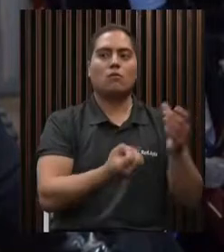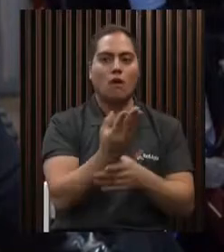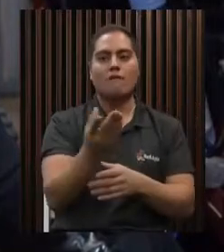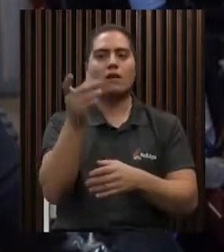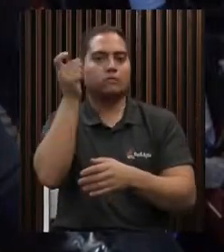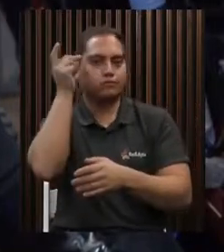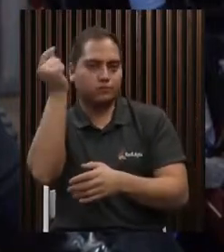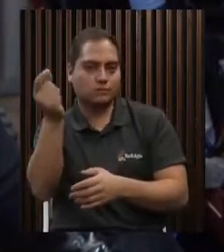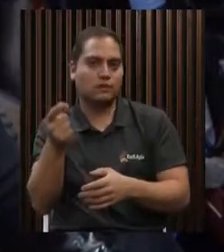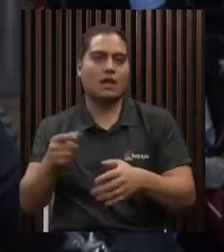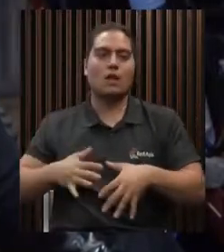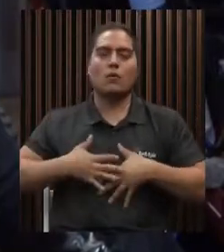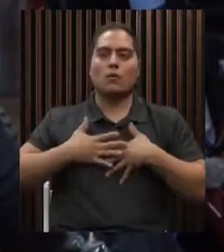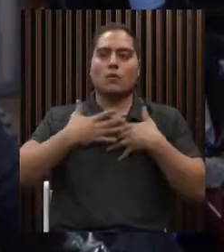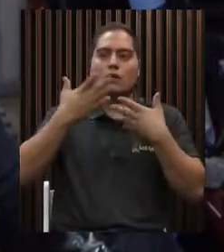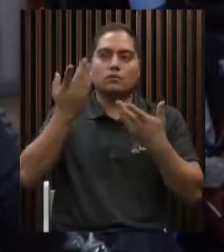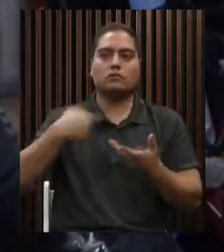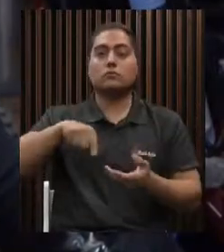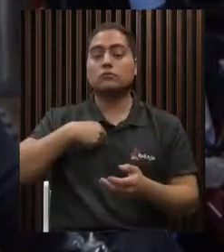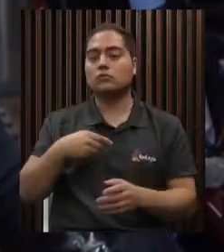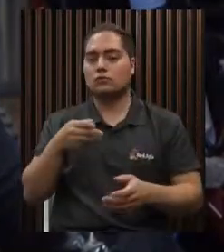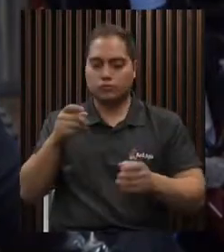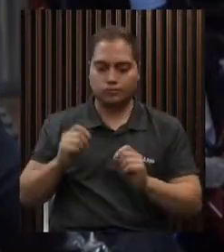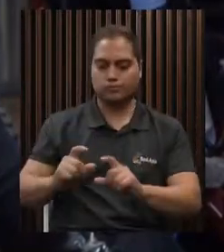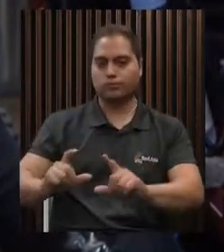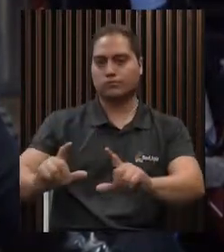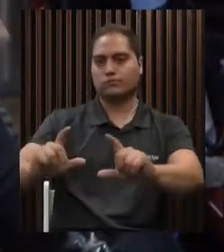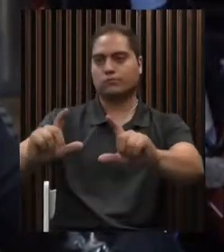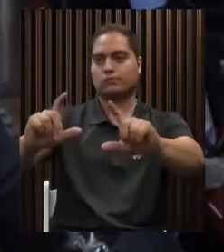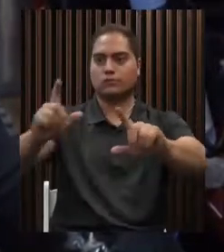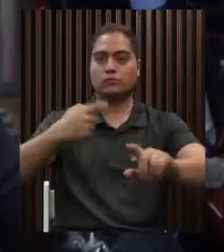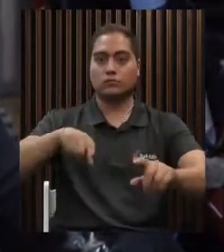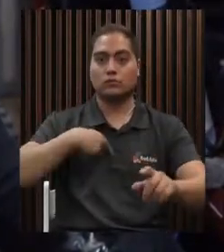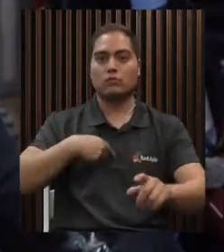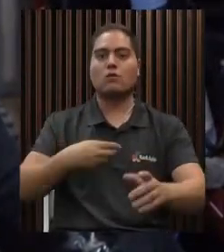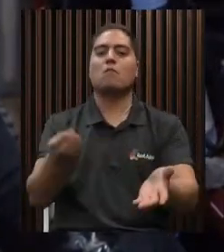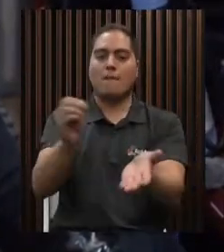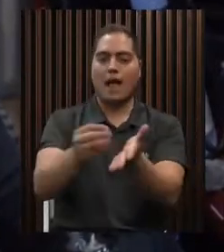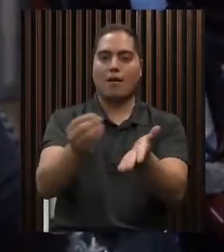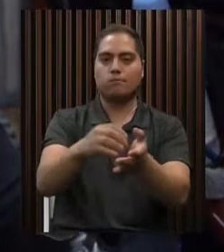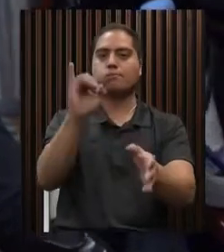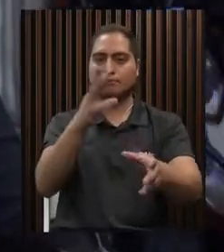para seguir creciendo y ser cada vez aún más inclusivos.